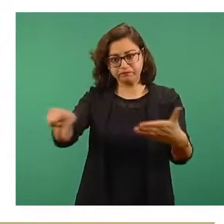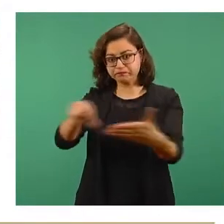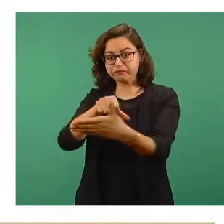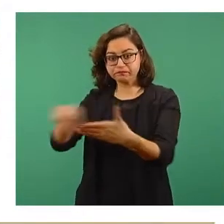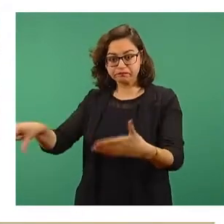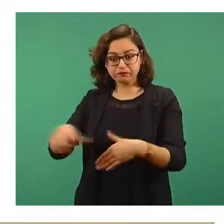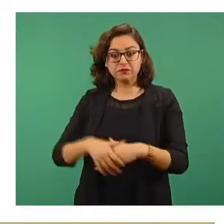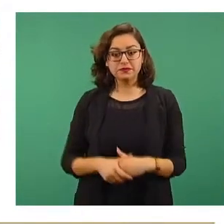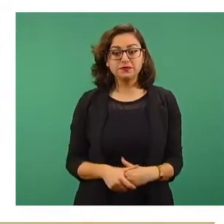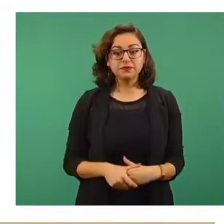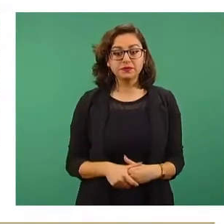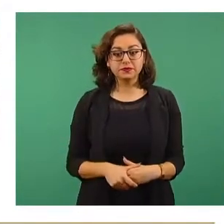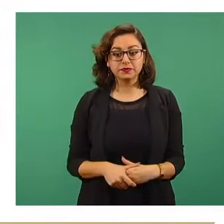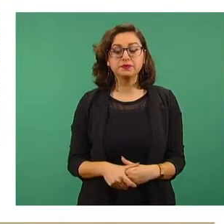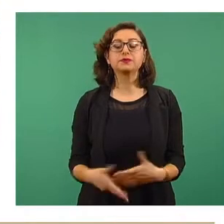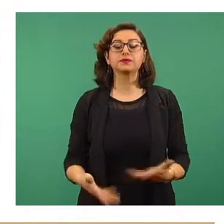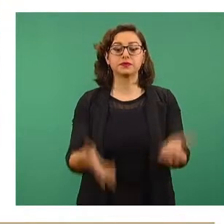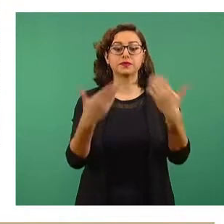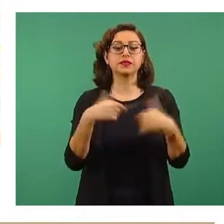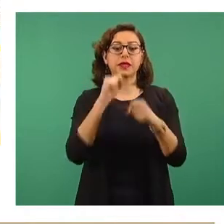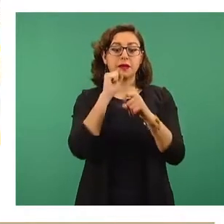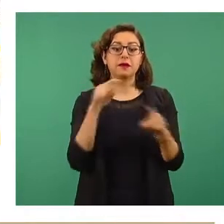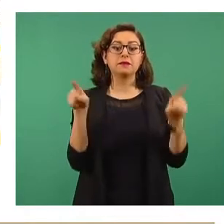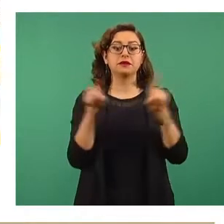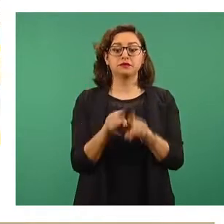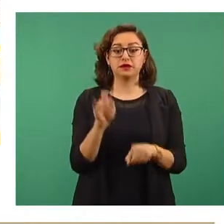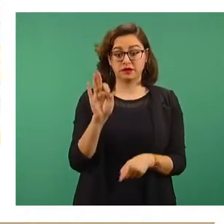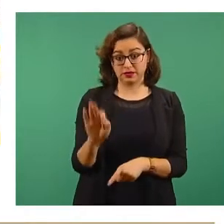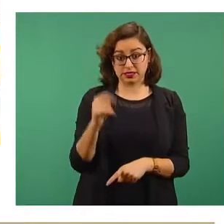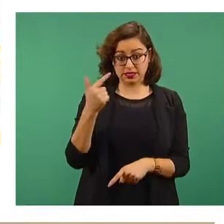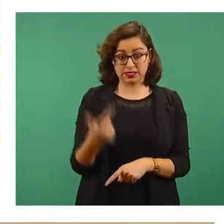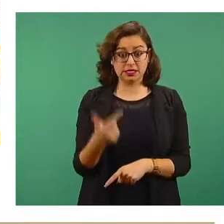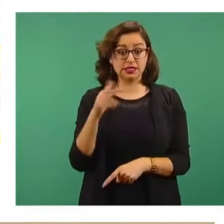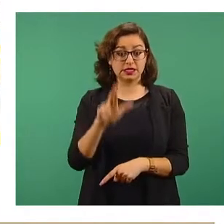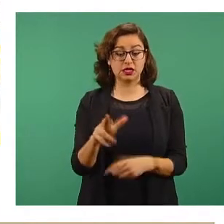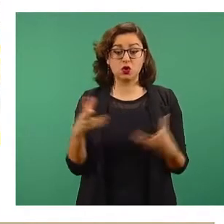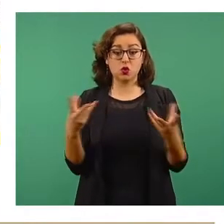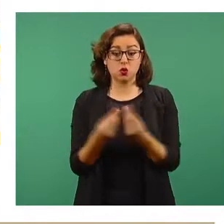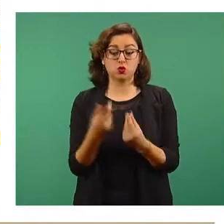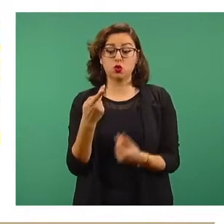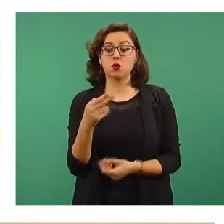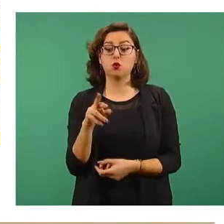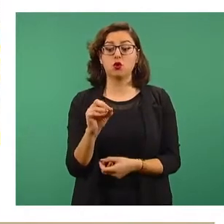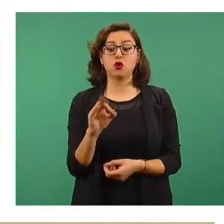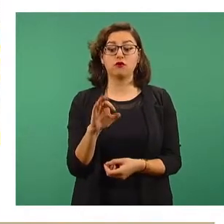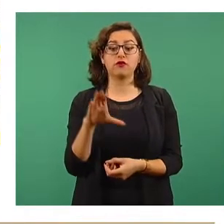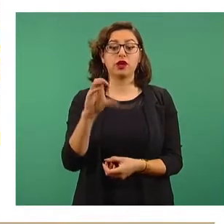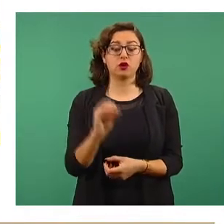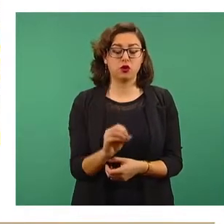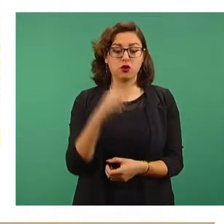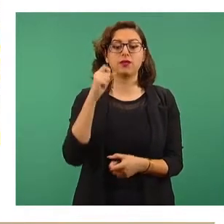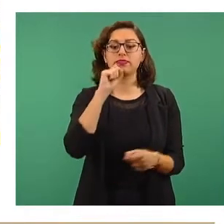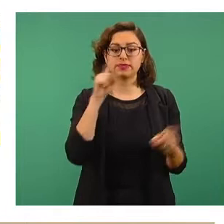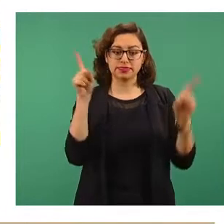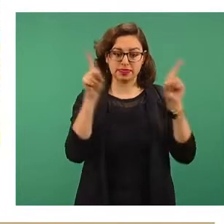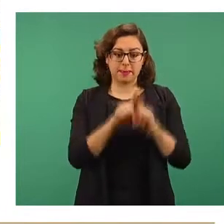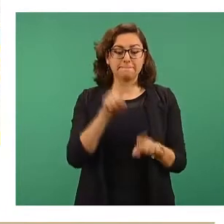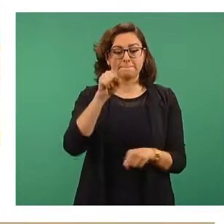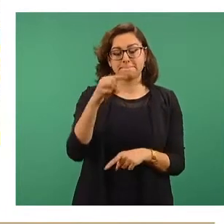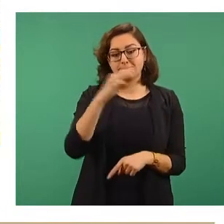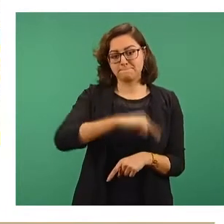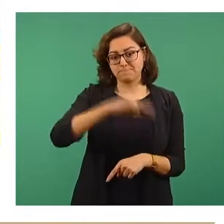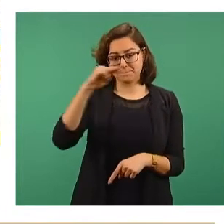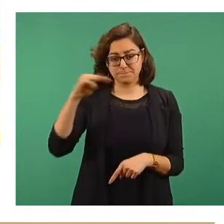Asimismo, siguiente por favor. Asimismo, la Fiscalía General de la República y Profeco llevaron a cabo un operativo en Huetamo,